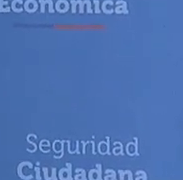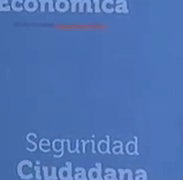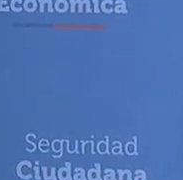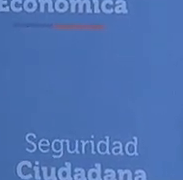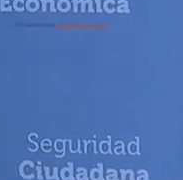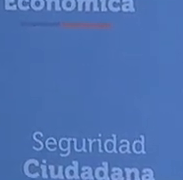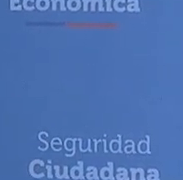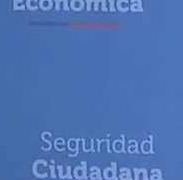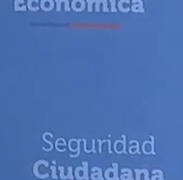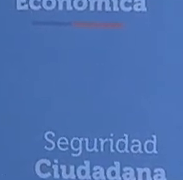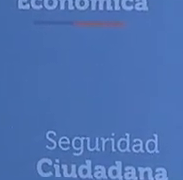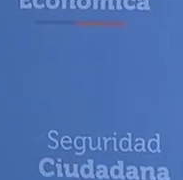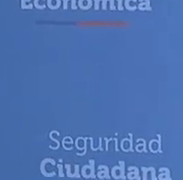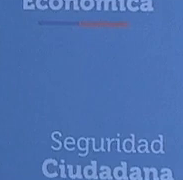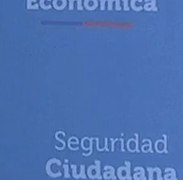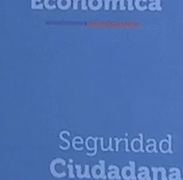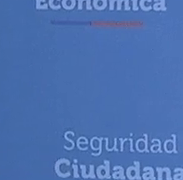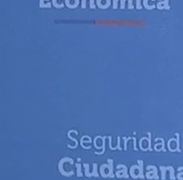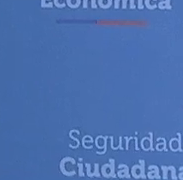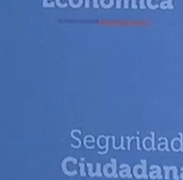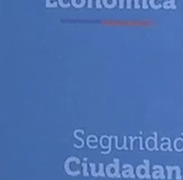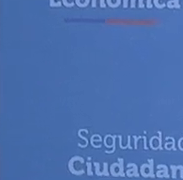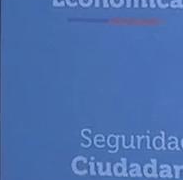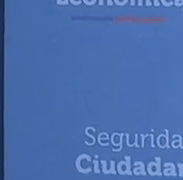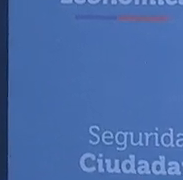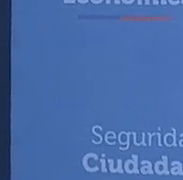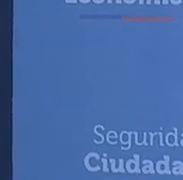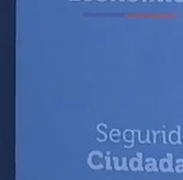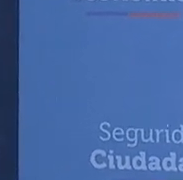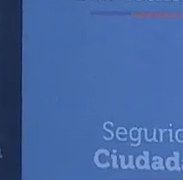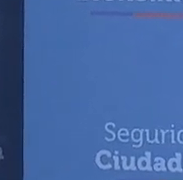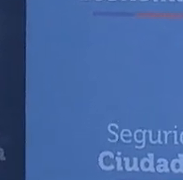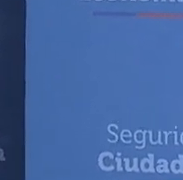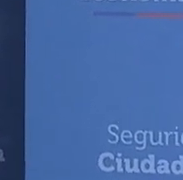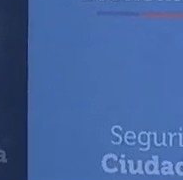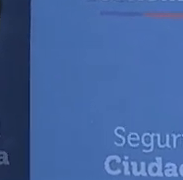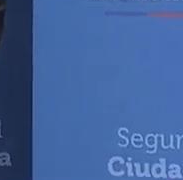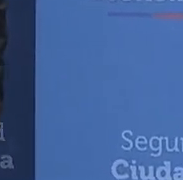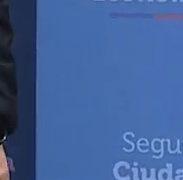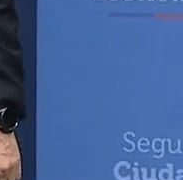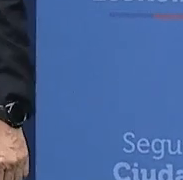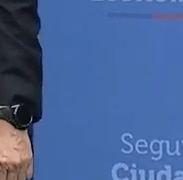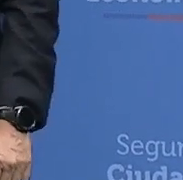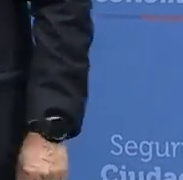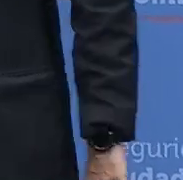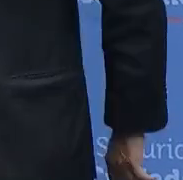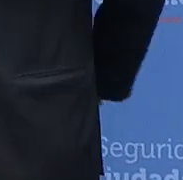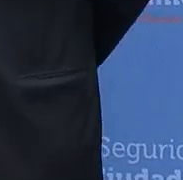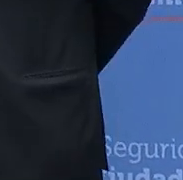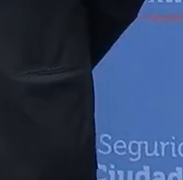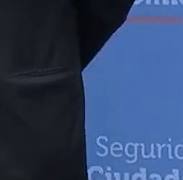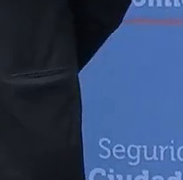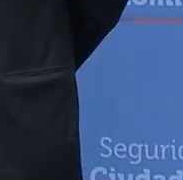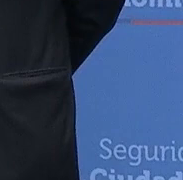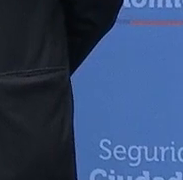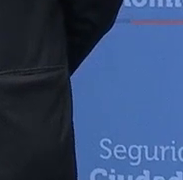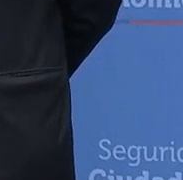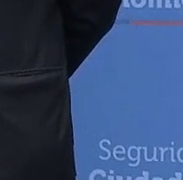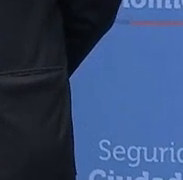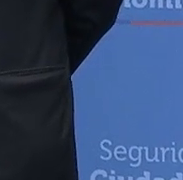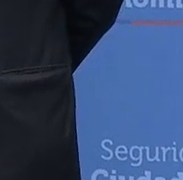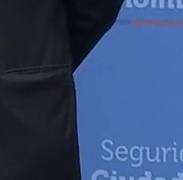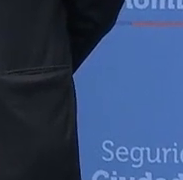finaliza diciendo que como presidente tengo la convicción que es preferible un acuerdo imperfecto que no tener un acuerdo